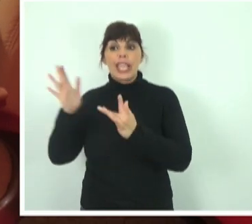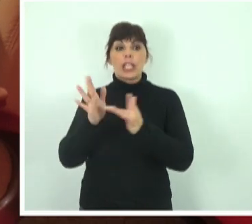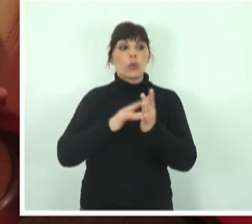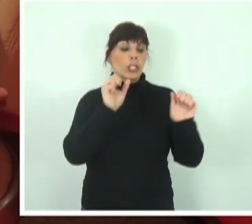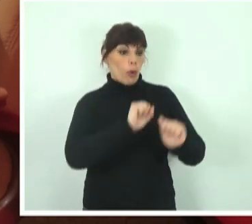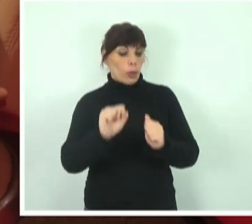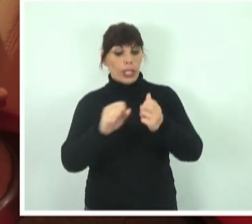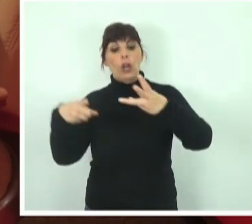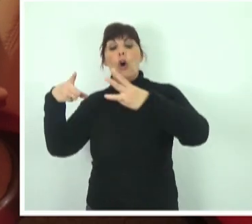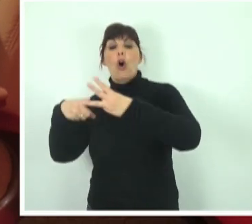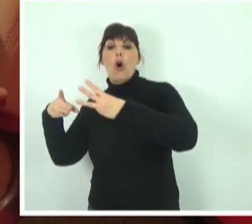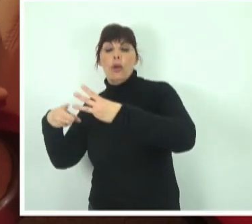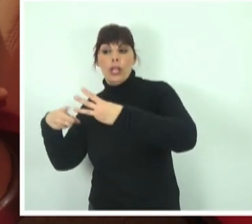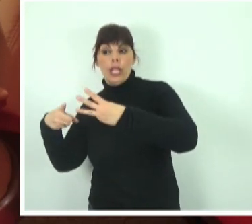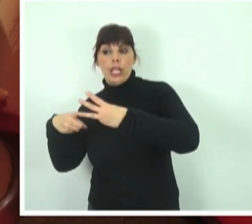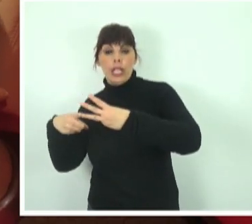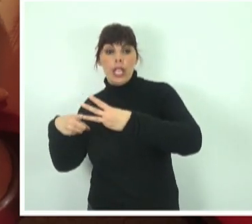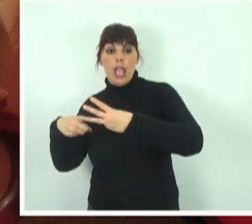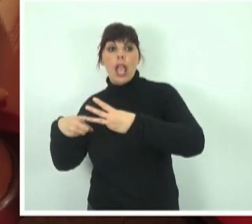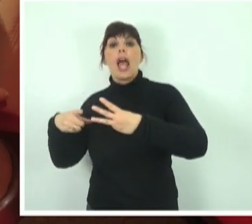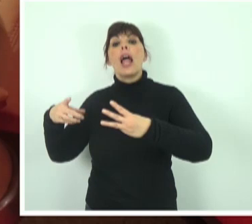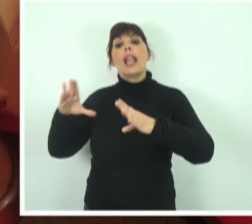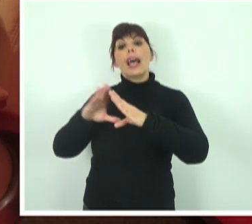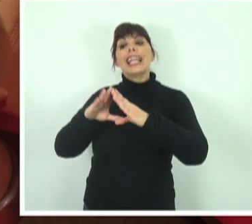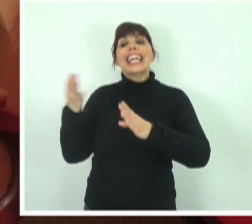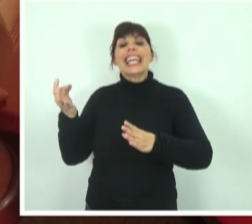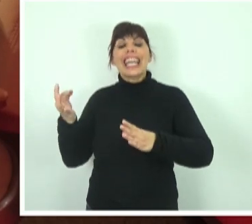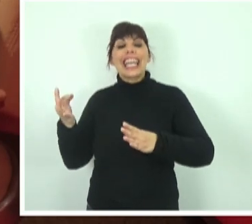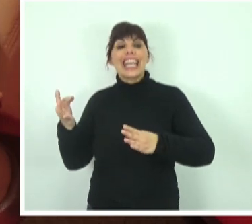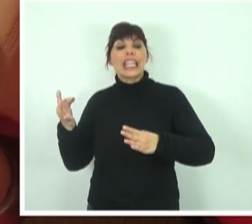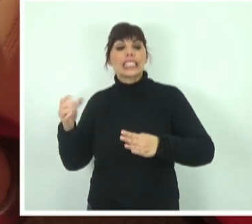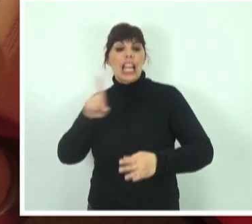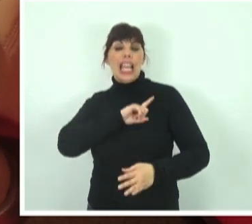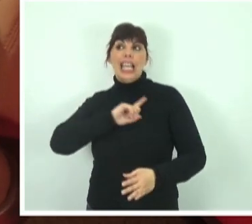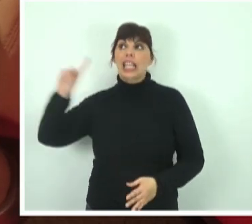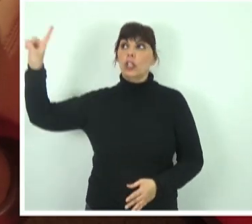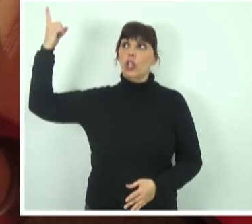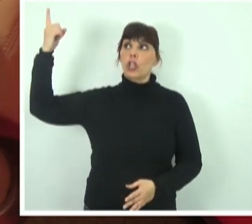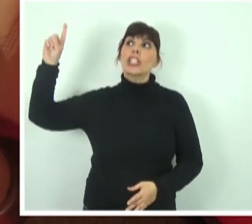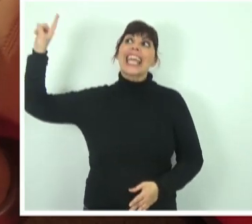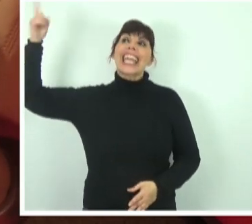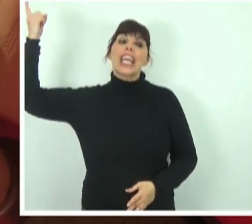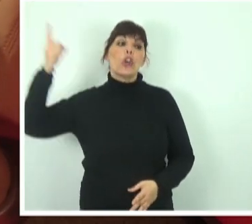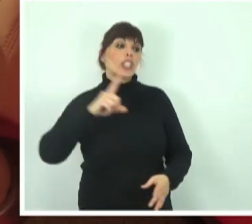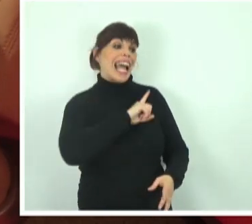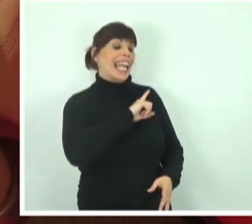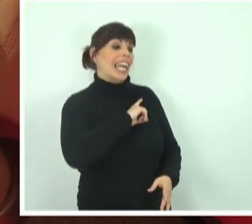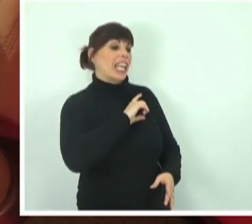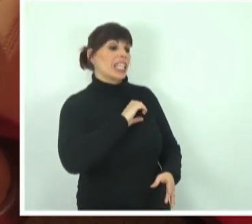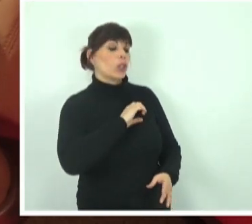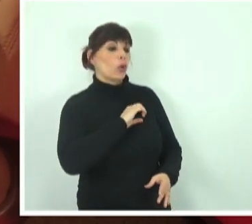Jesucristo entrena su ejército. La iglesia es como el ejército de